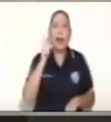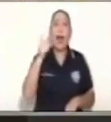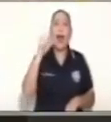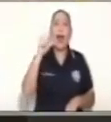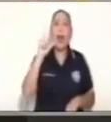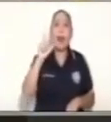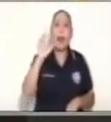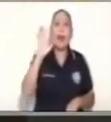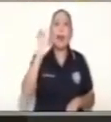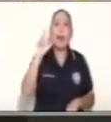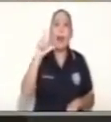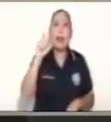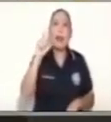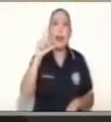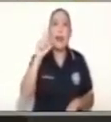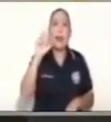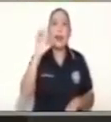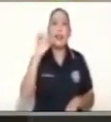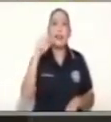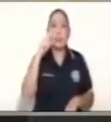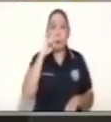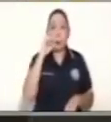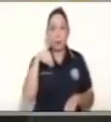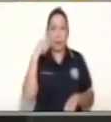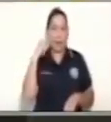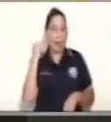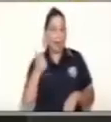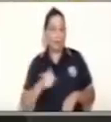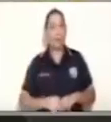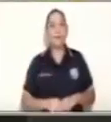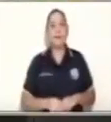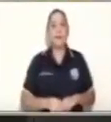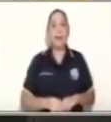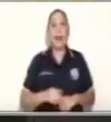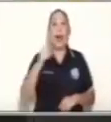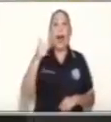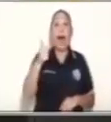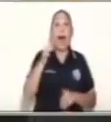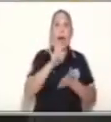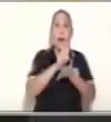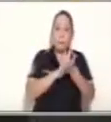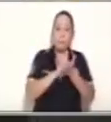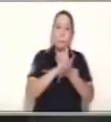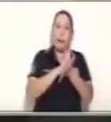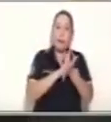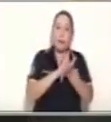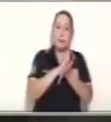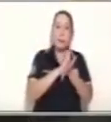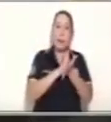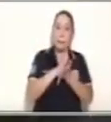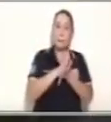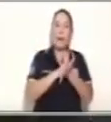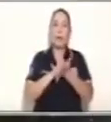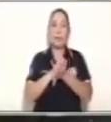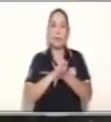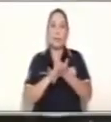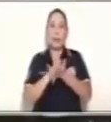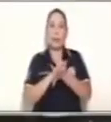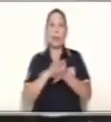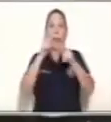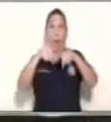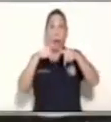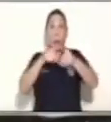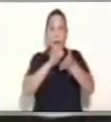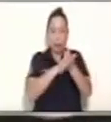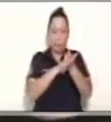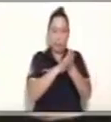alele, alele, lele, tonga, amasa, masa, masa. Y ahorita la